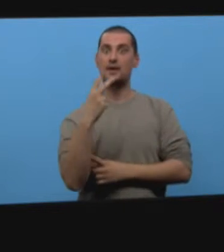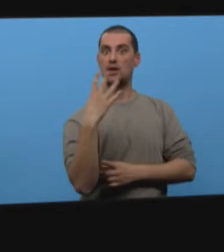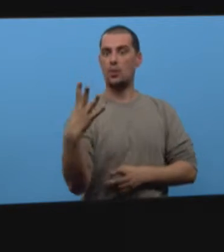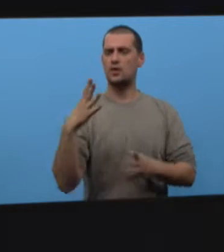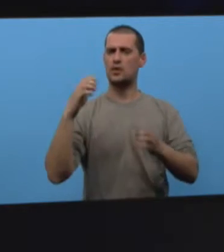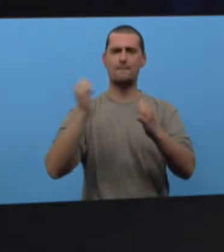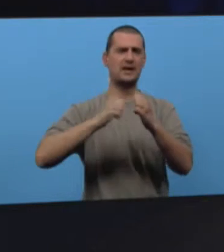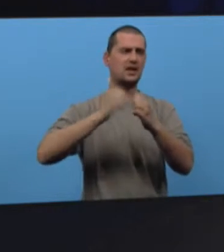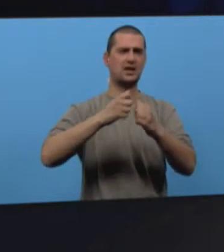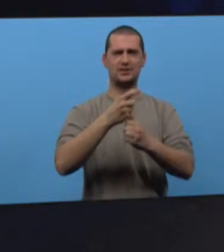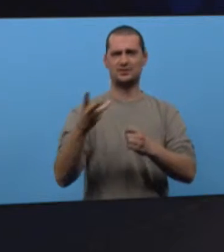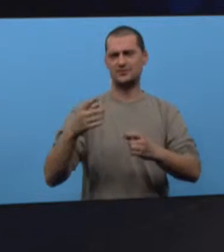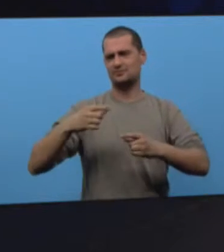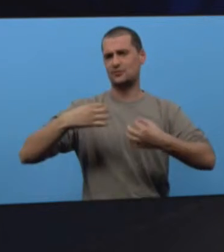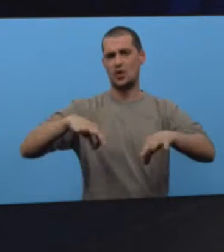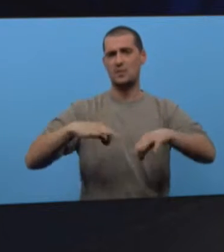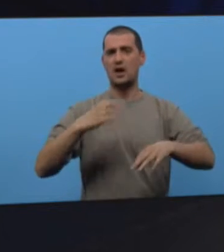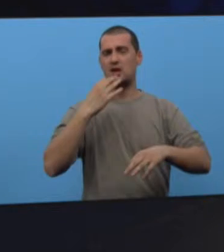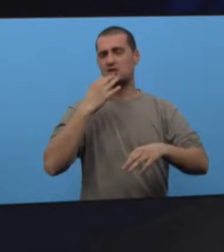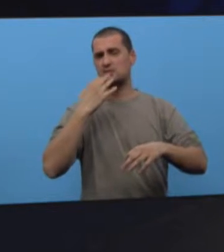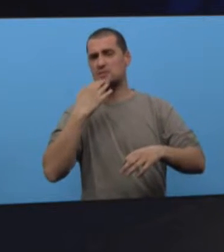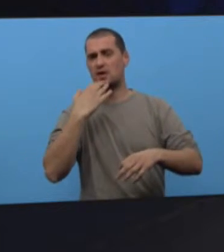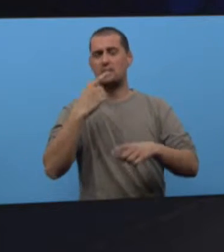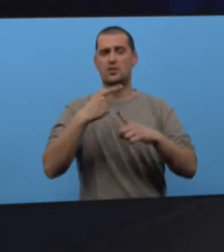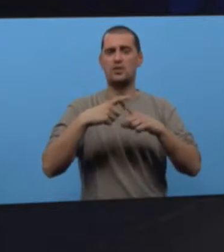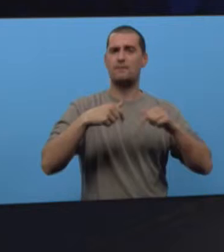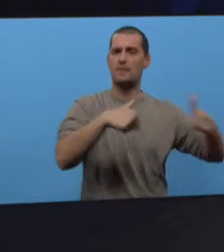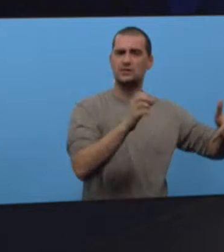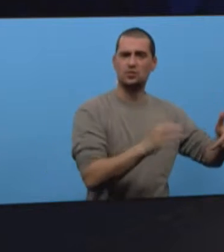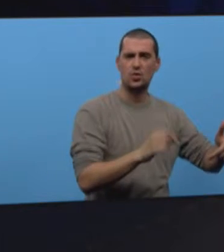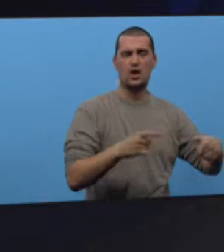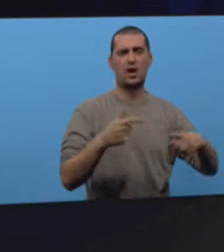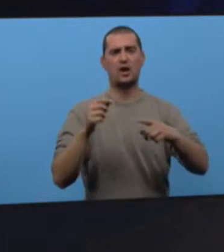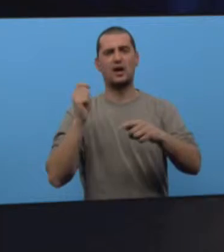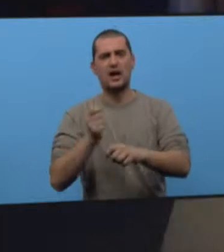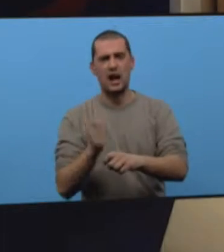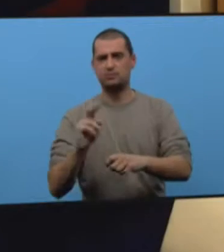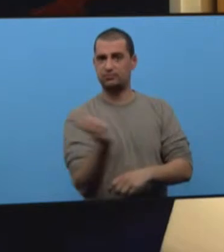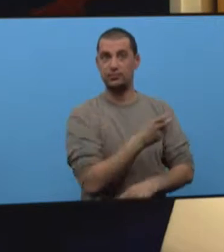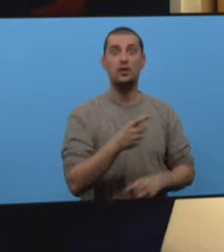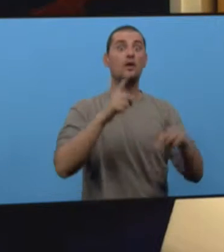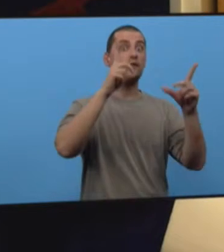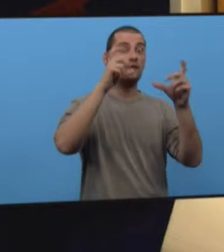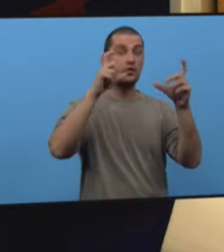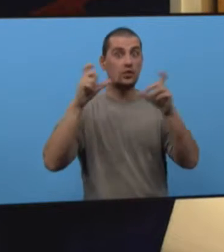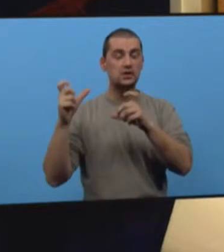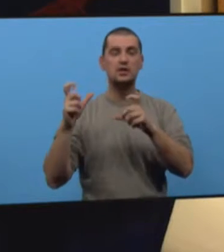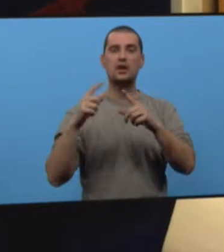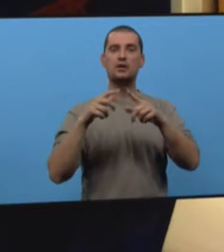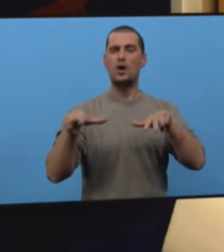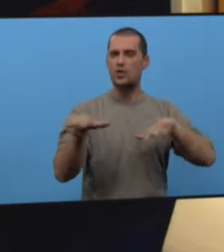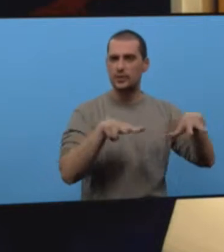materiais cotiais e de refugallo como lá, teas, espellos ou cravos. Audiovisuais, fotografías e